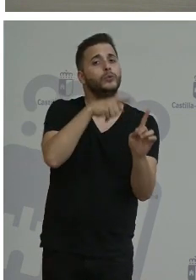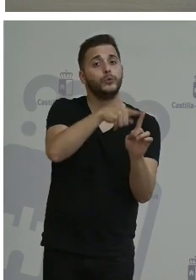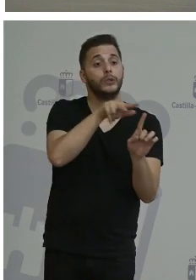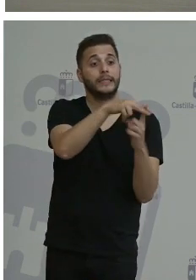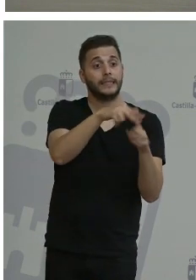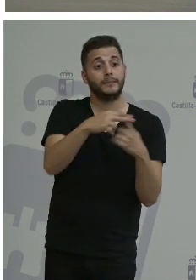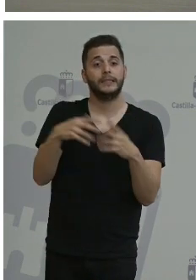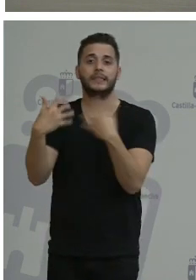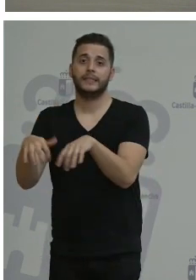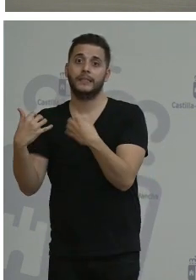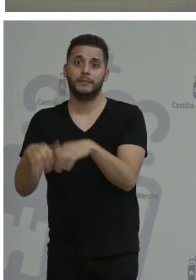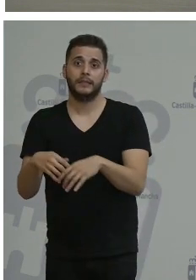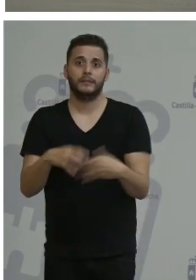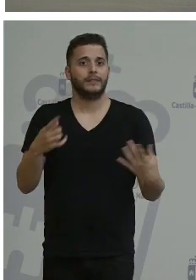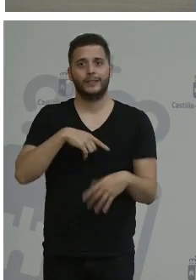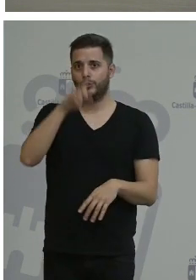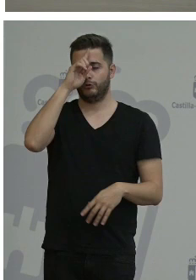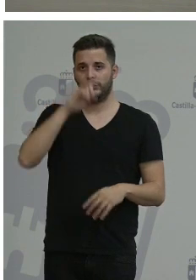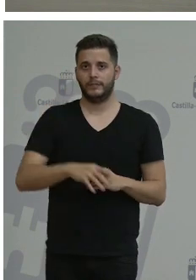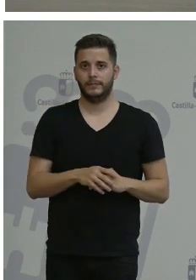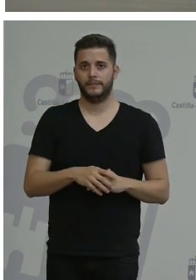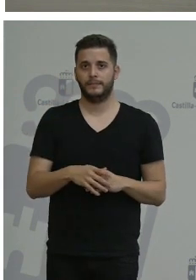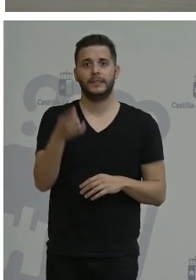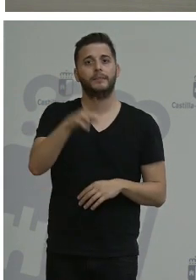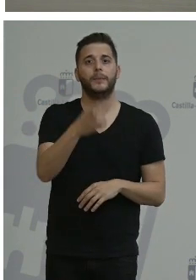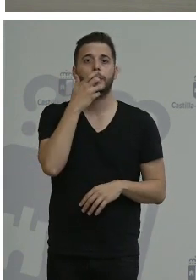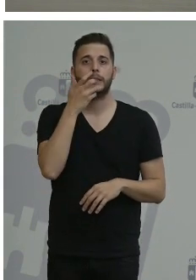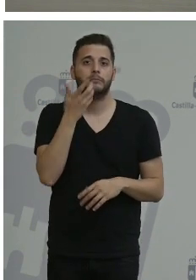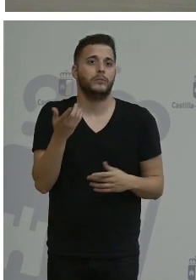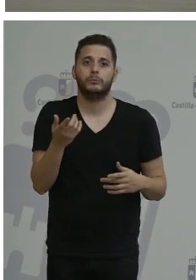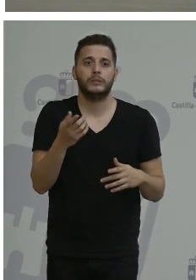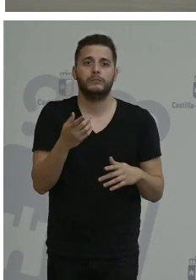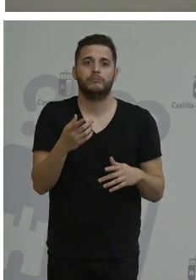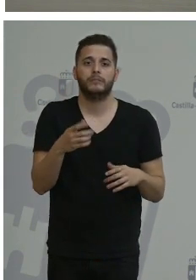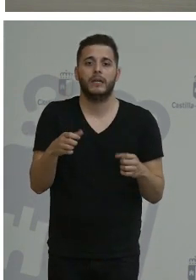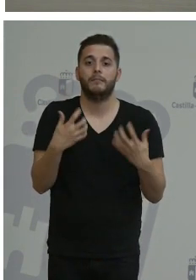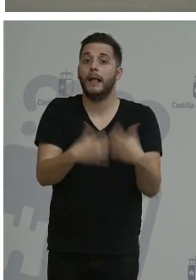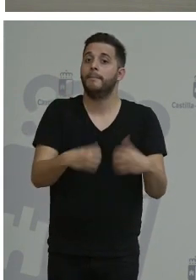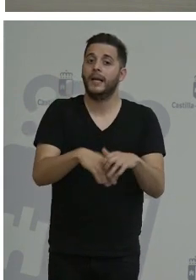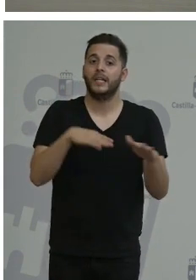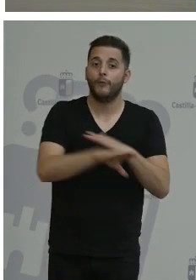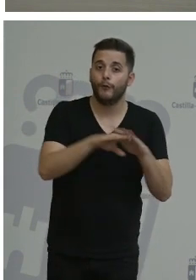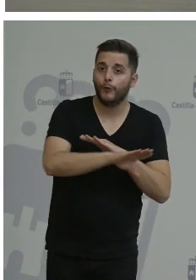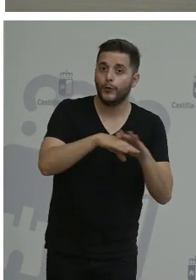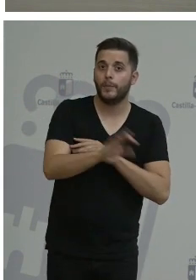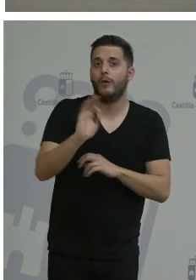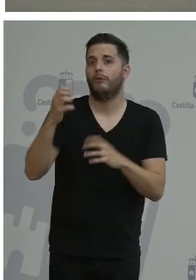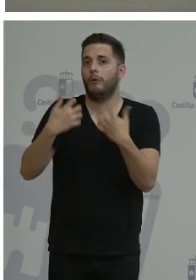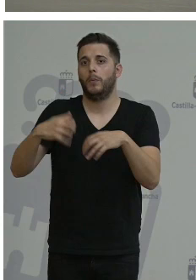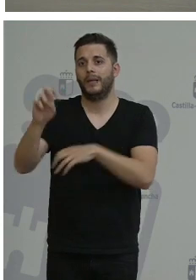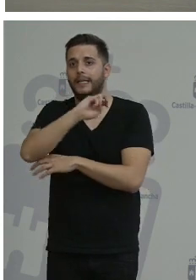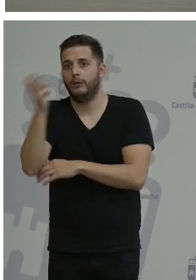sabe a qué va a tener desde una simple fotocopiadora a cualquier otra máquina que pueda